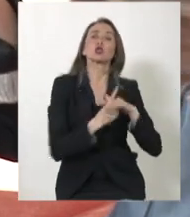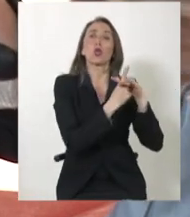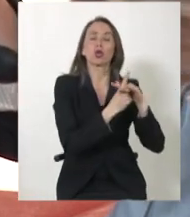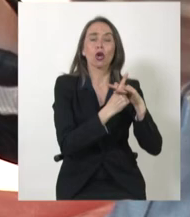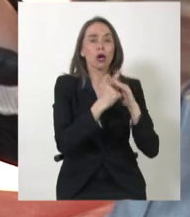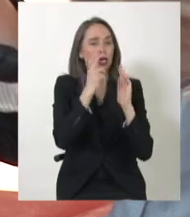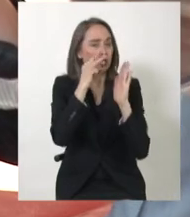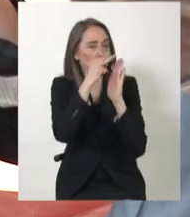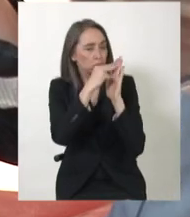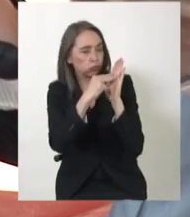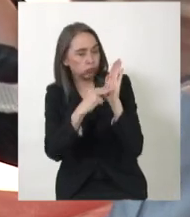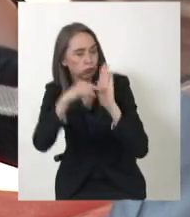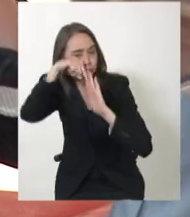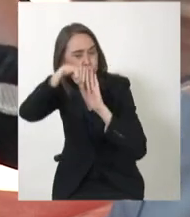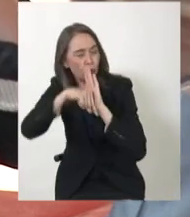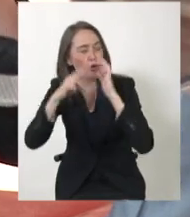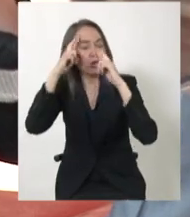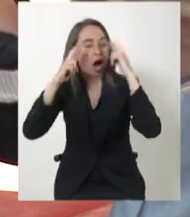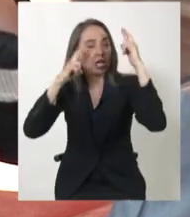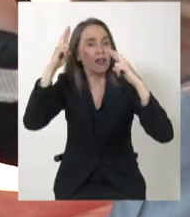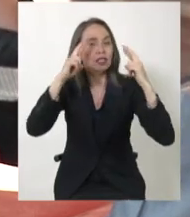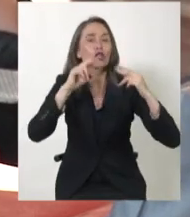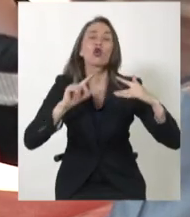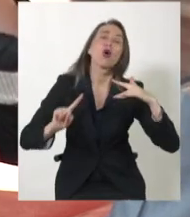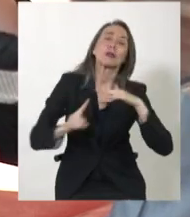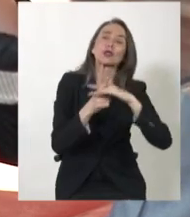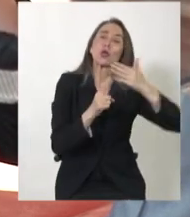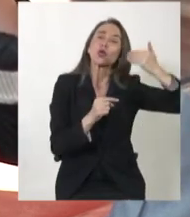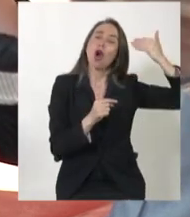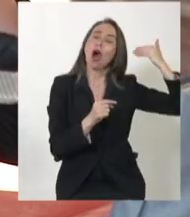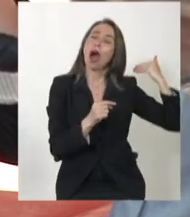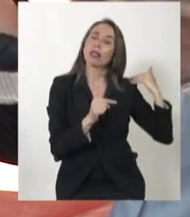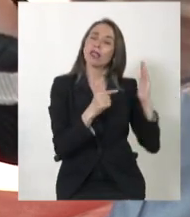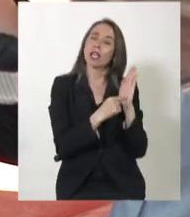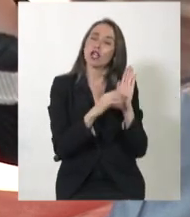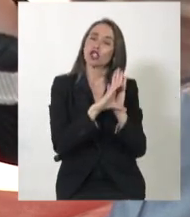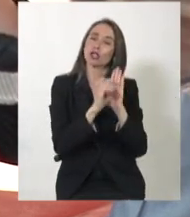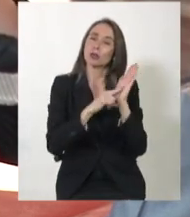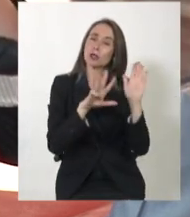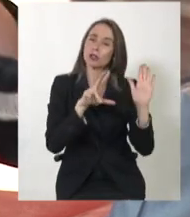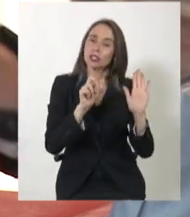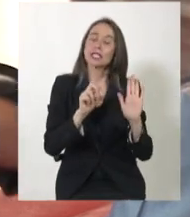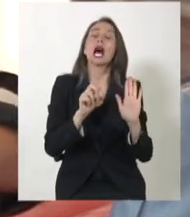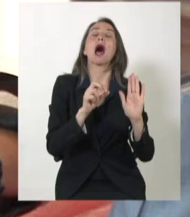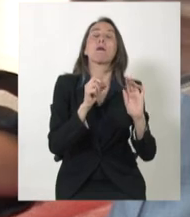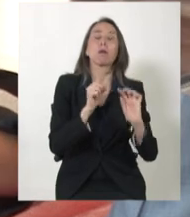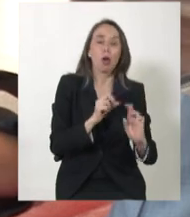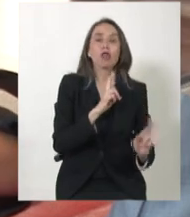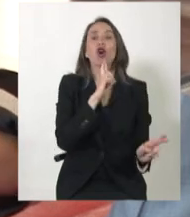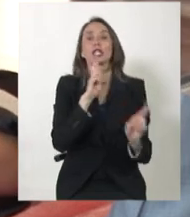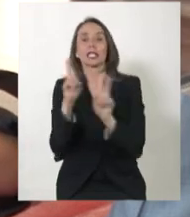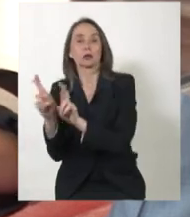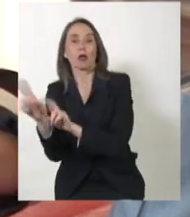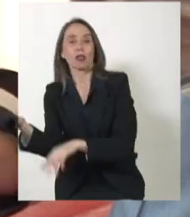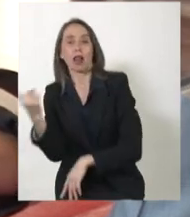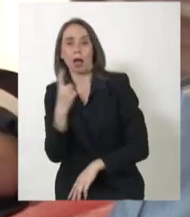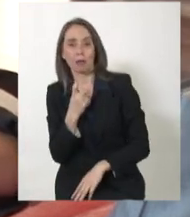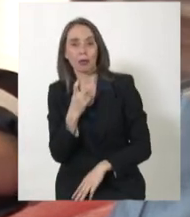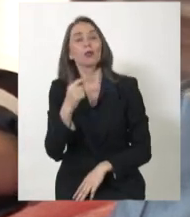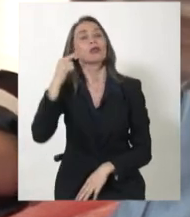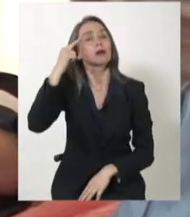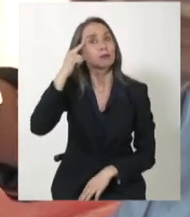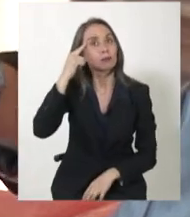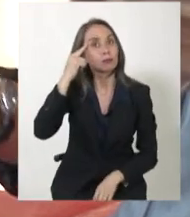una profunda reflexión, lograr dar con una respuesta a tu pregunta, ¿no? Con el afán, ¿no es cierto?,